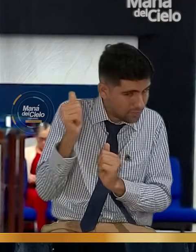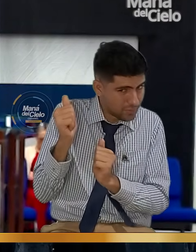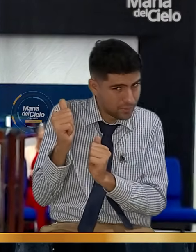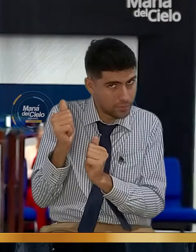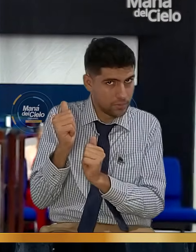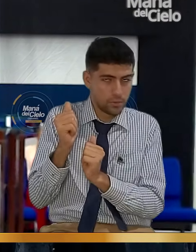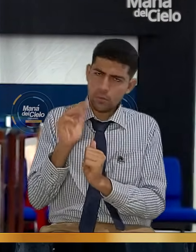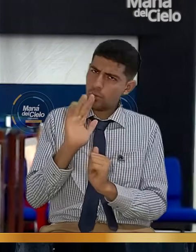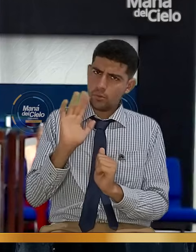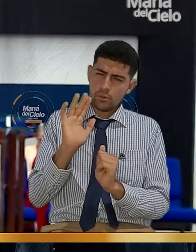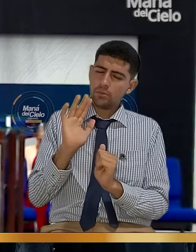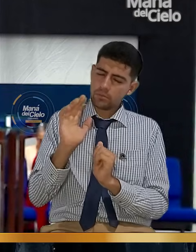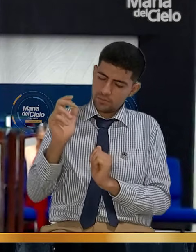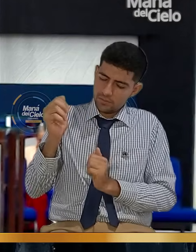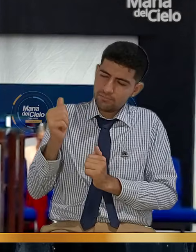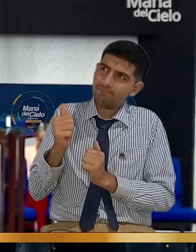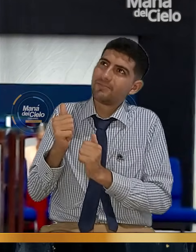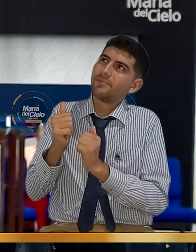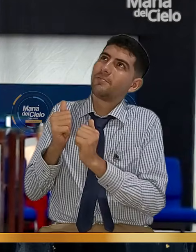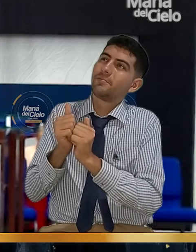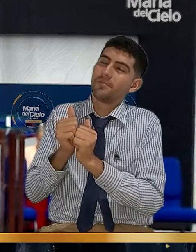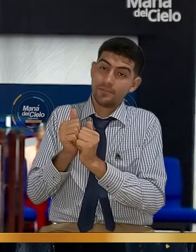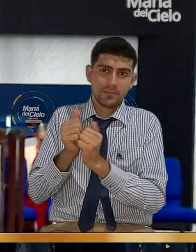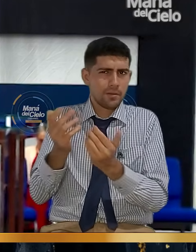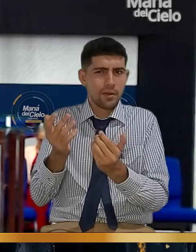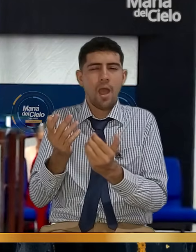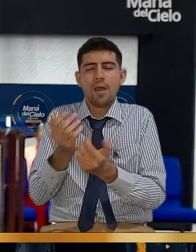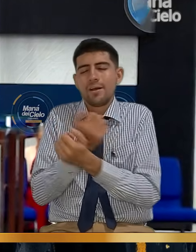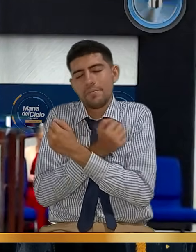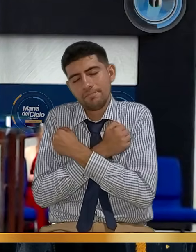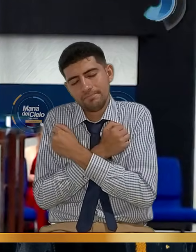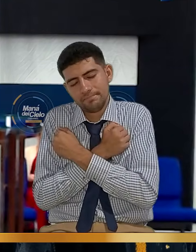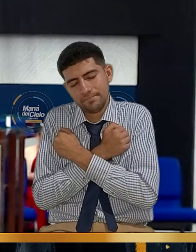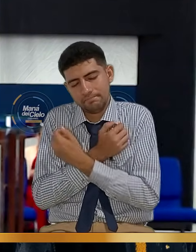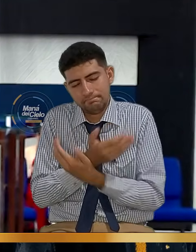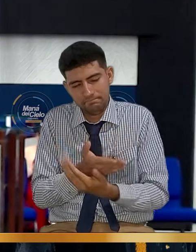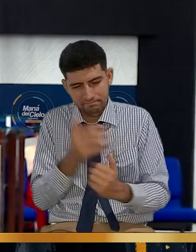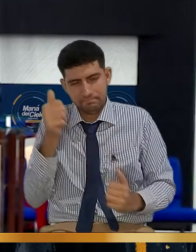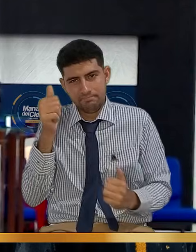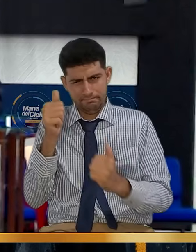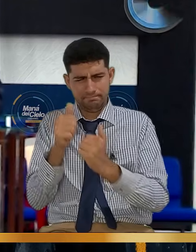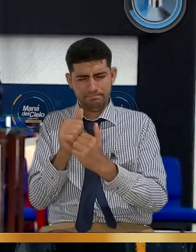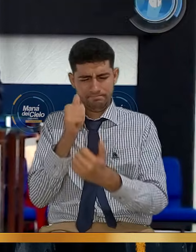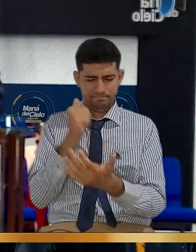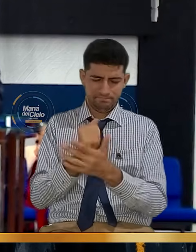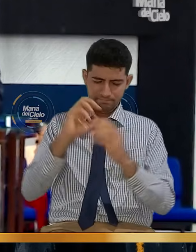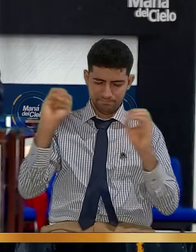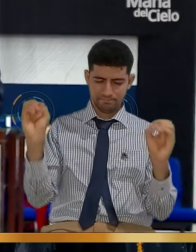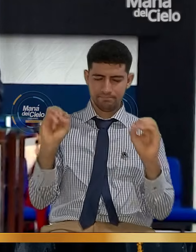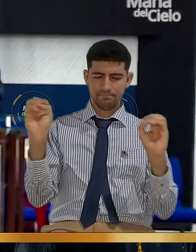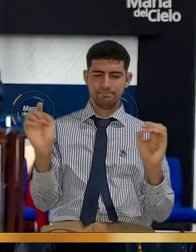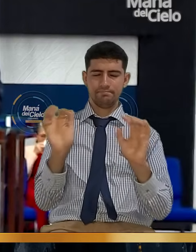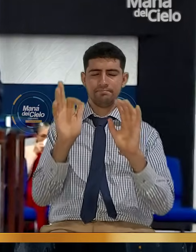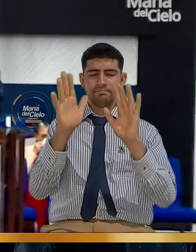ellos. Porque a veces les da pena o qué sé yo, y no, necesitamos es que vayan y se den cuenta que les amamos en